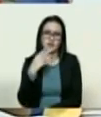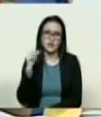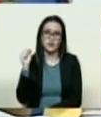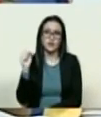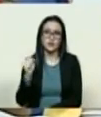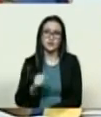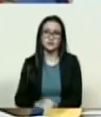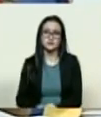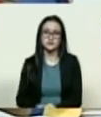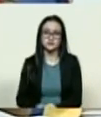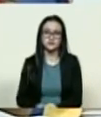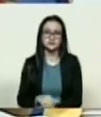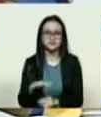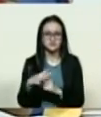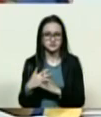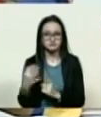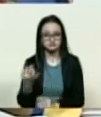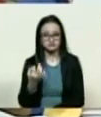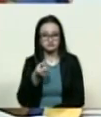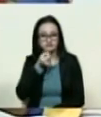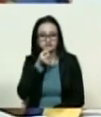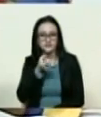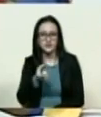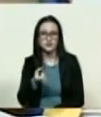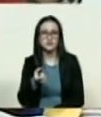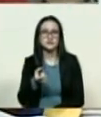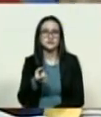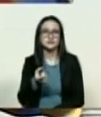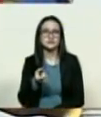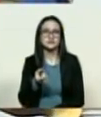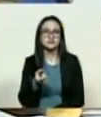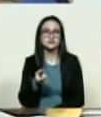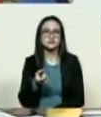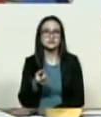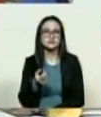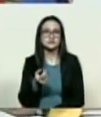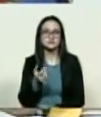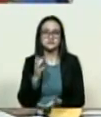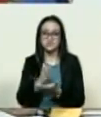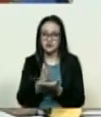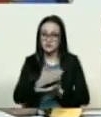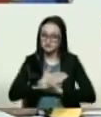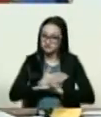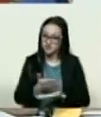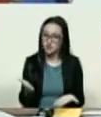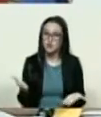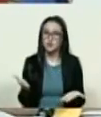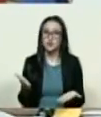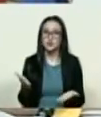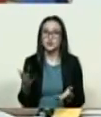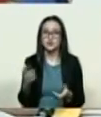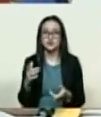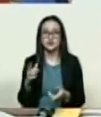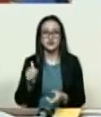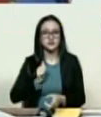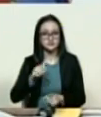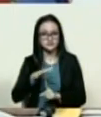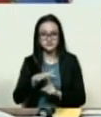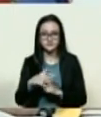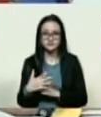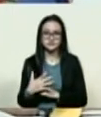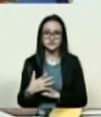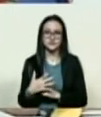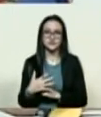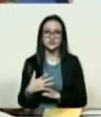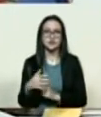con una realidad de un presidente que les vaya a decir allá que siempre les ha tendido la mano en cualquier circunstancia, sobre